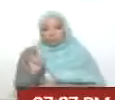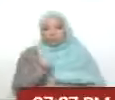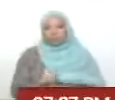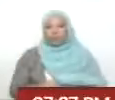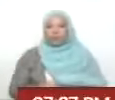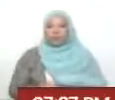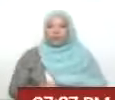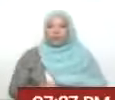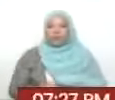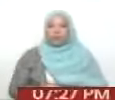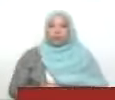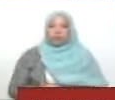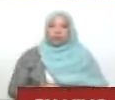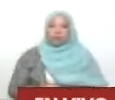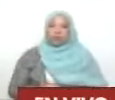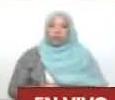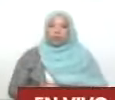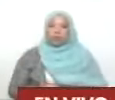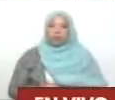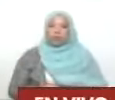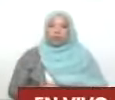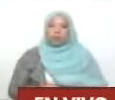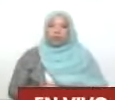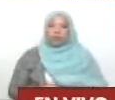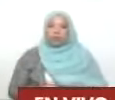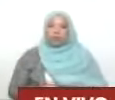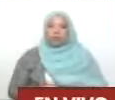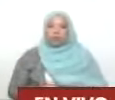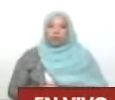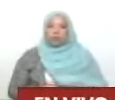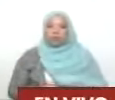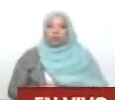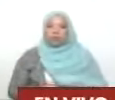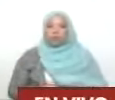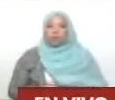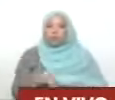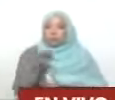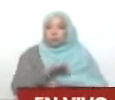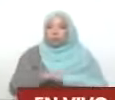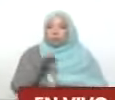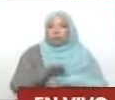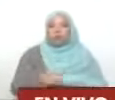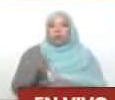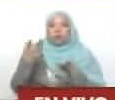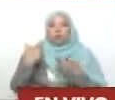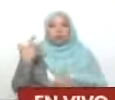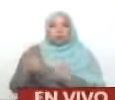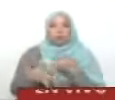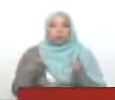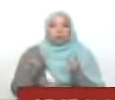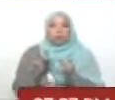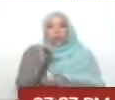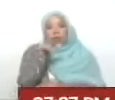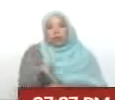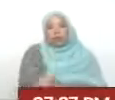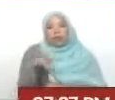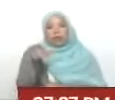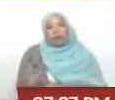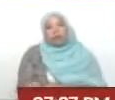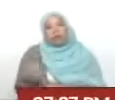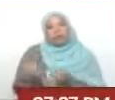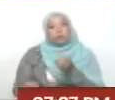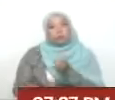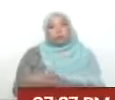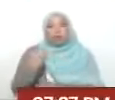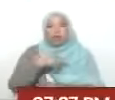No te escuché. Que me da curiosidad saber qué le dicen cuando se les acerca. Cuando yo me acerco,